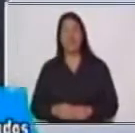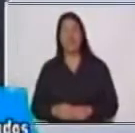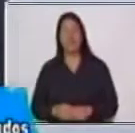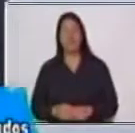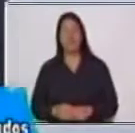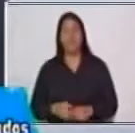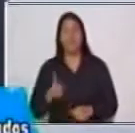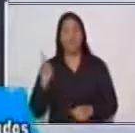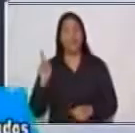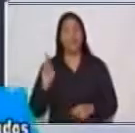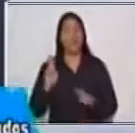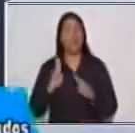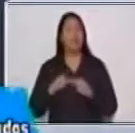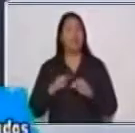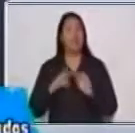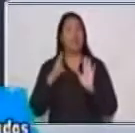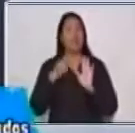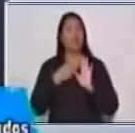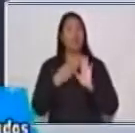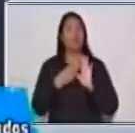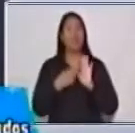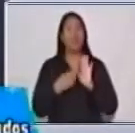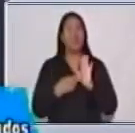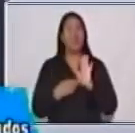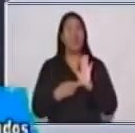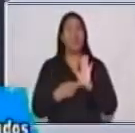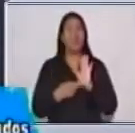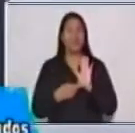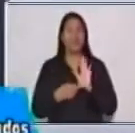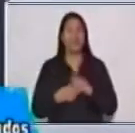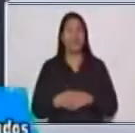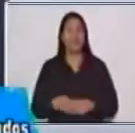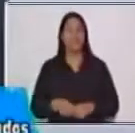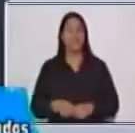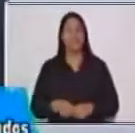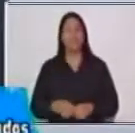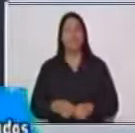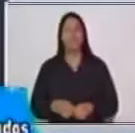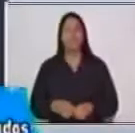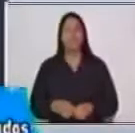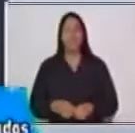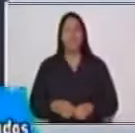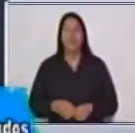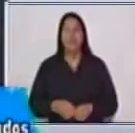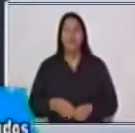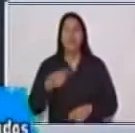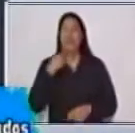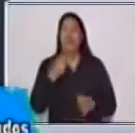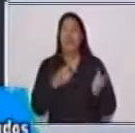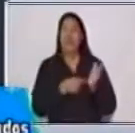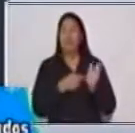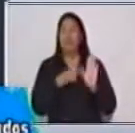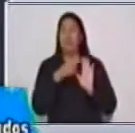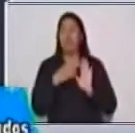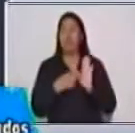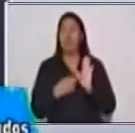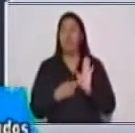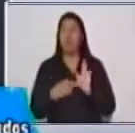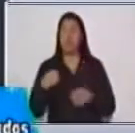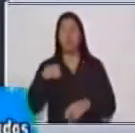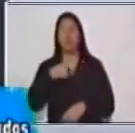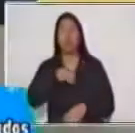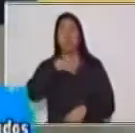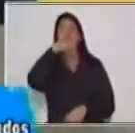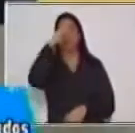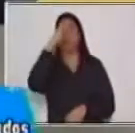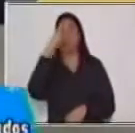Según las reglas, voy a colocar, me falta acá un paréntesis, ahí estamos. Según las reglas para trabajar operaciones